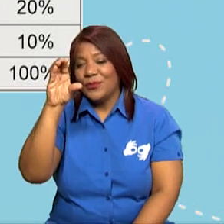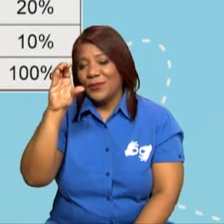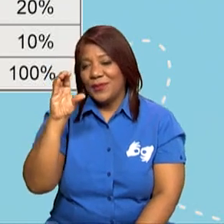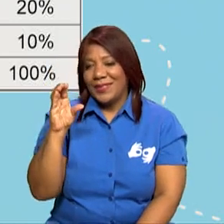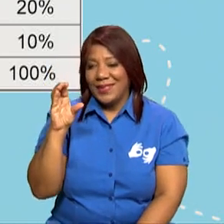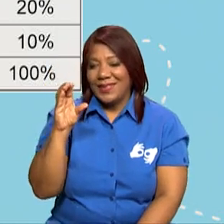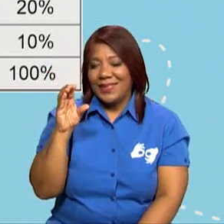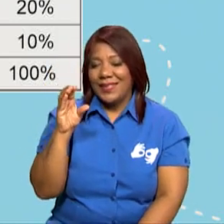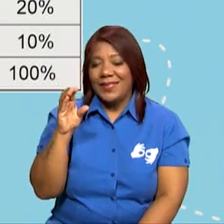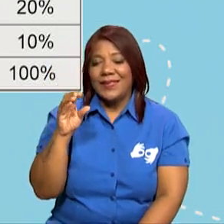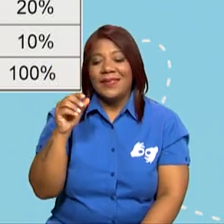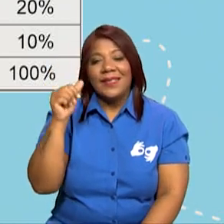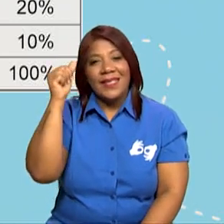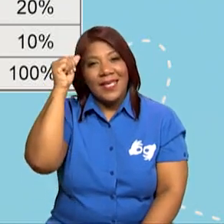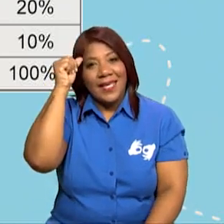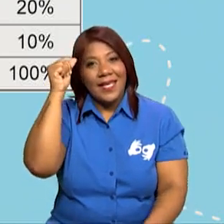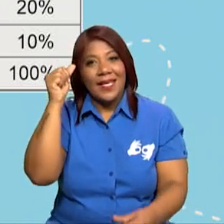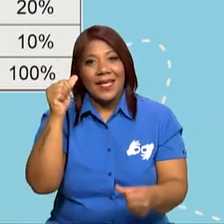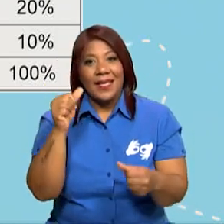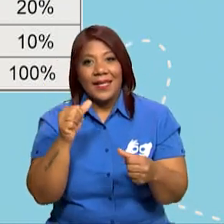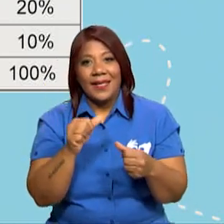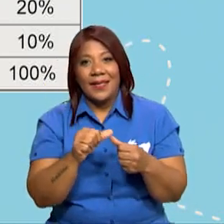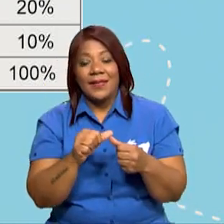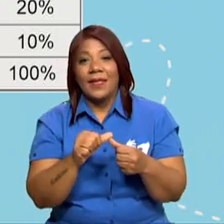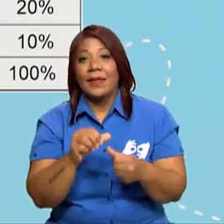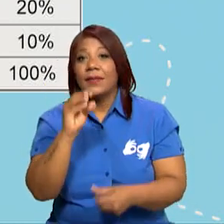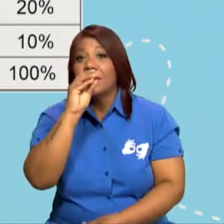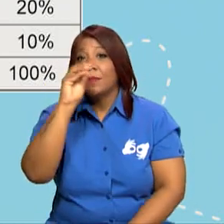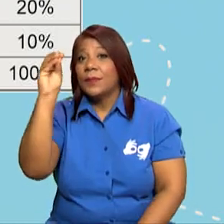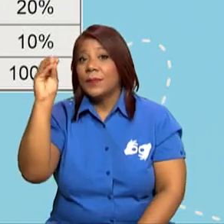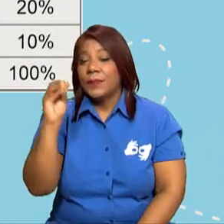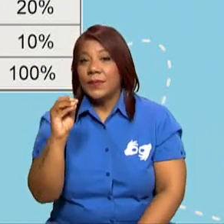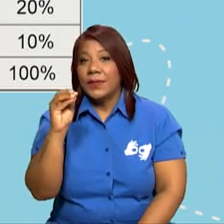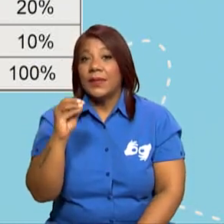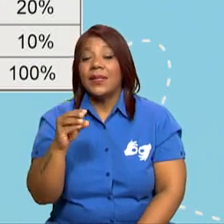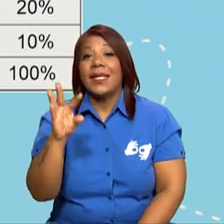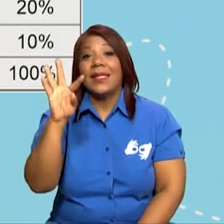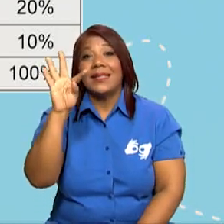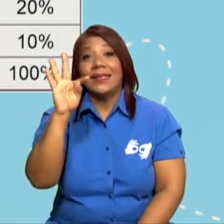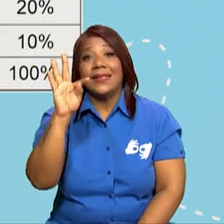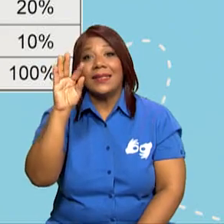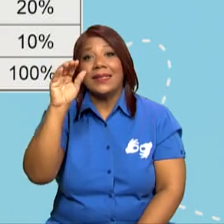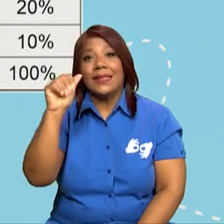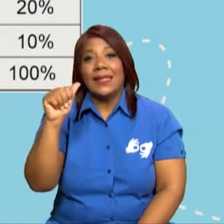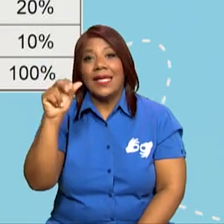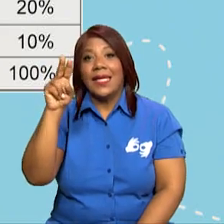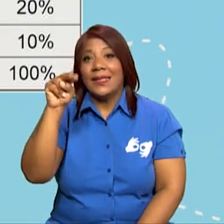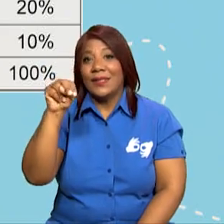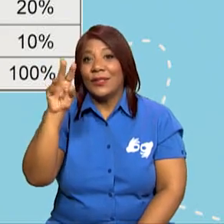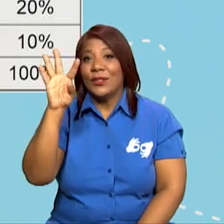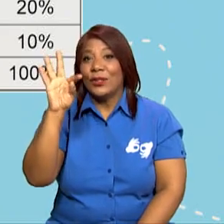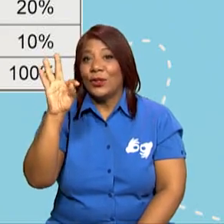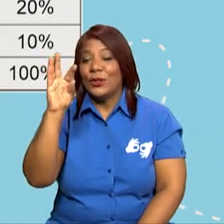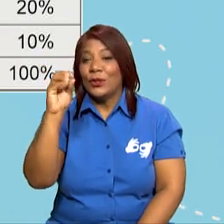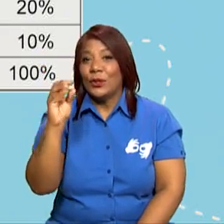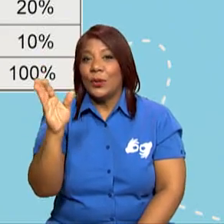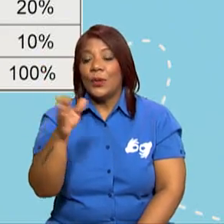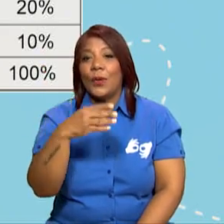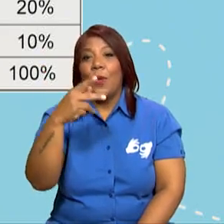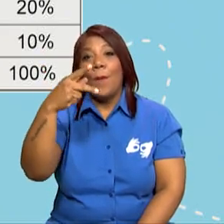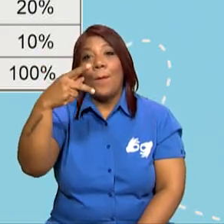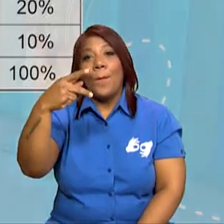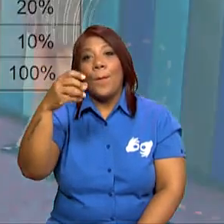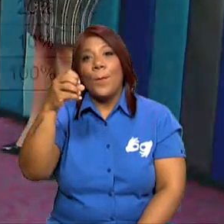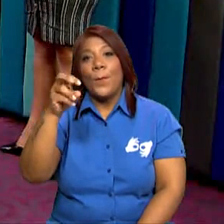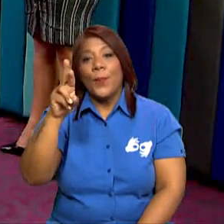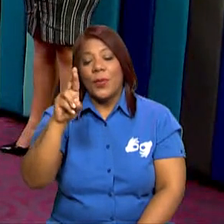el tanto por ciento. Aquí hay que corregir, chicos, en lugar de porcentaje es tanto por ciento, recuerden. Sí. Muy bien, entonces, Fluffy, ¿cuánto te da el total